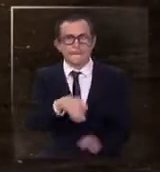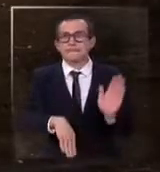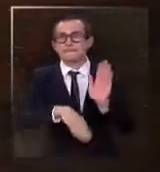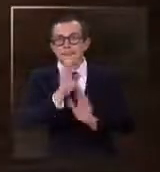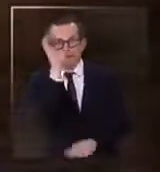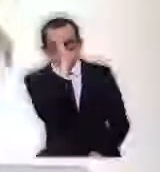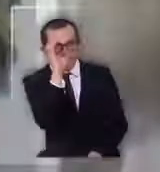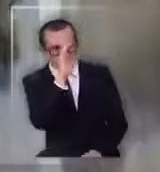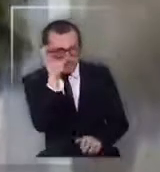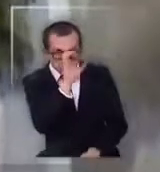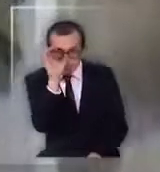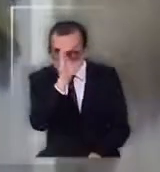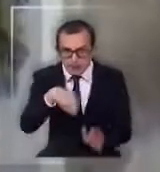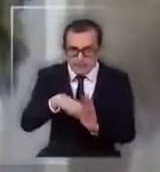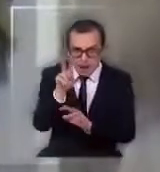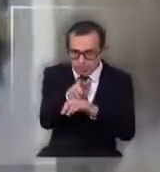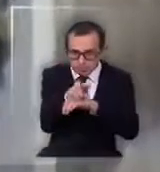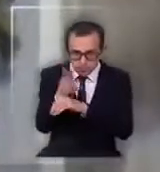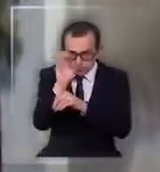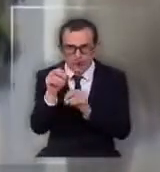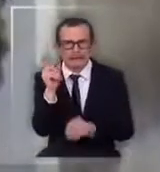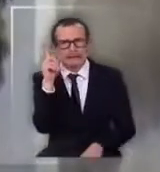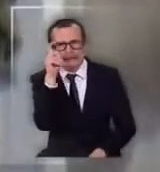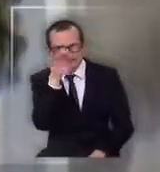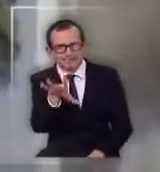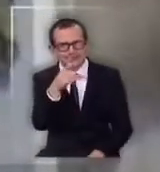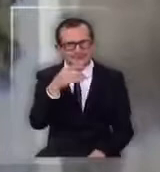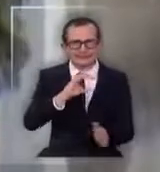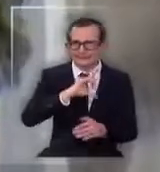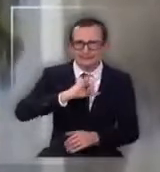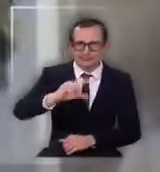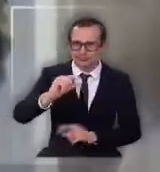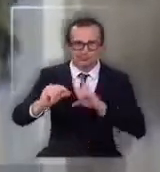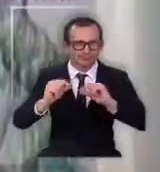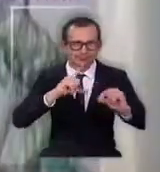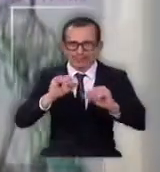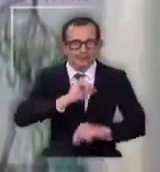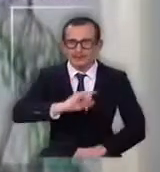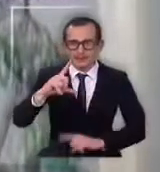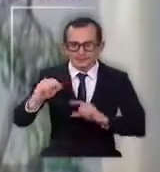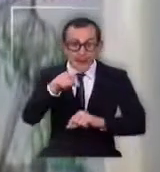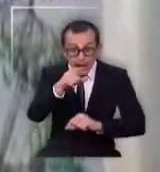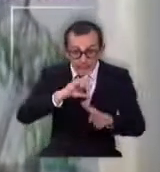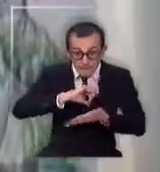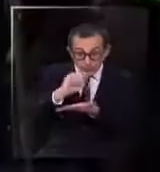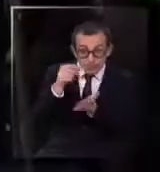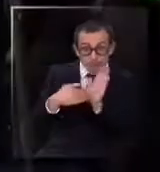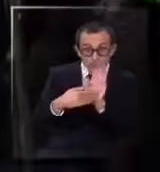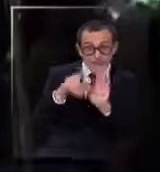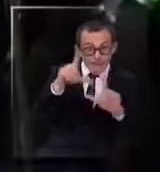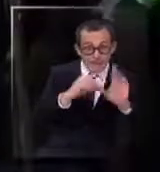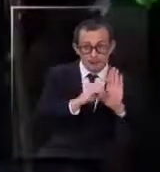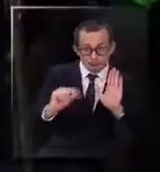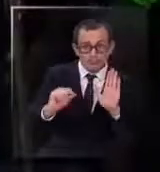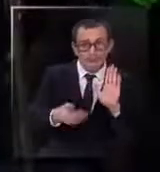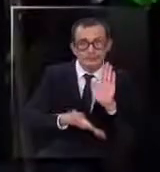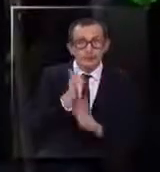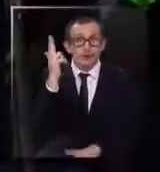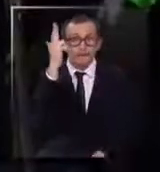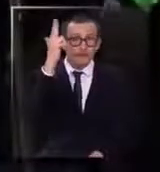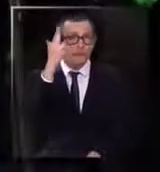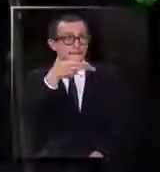buscados. Difícil encontrarlo, siempre huía, aquí lo hace con una pistola, la misma que lanzó a una